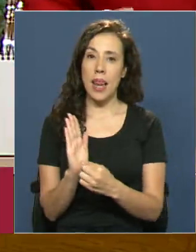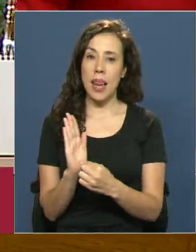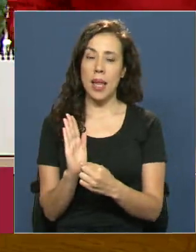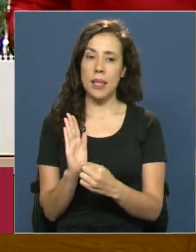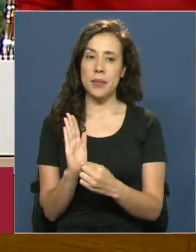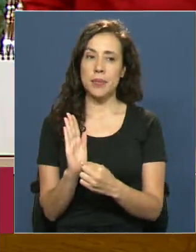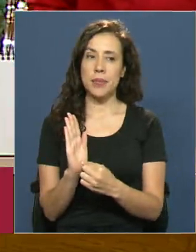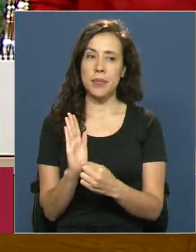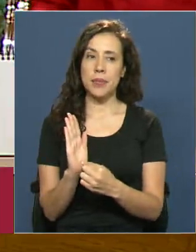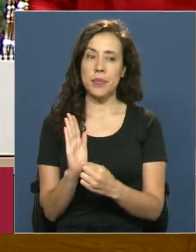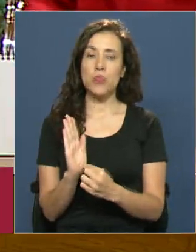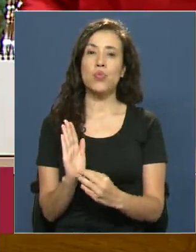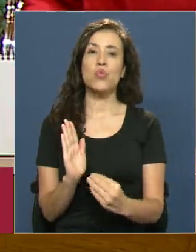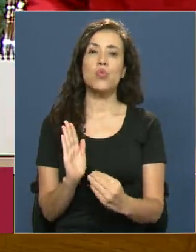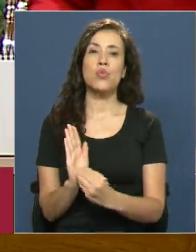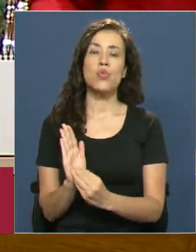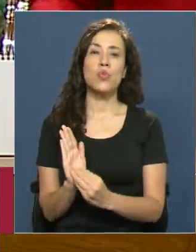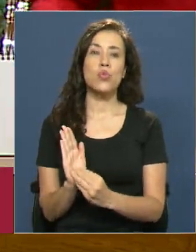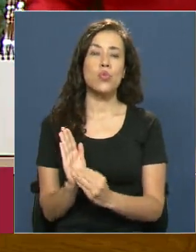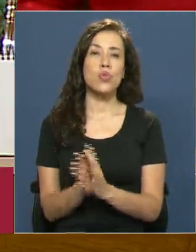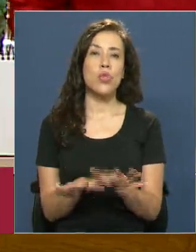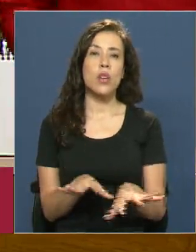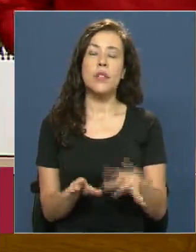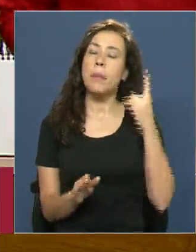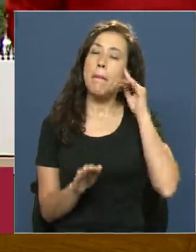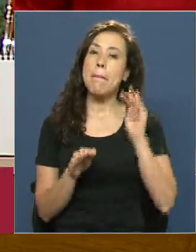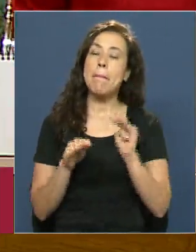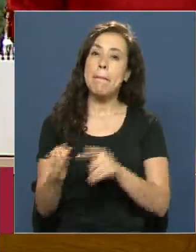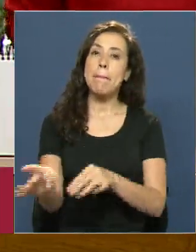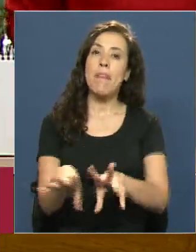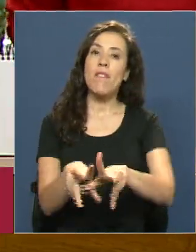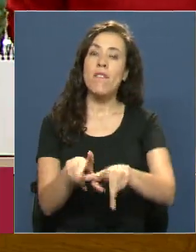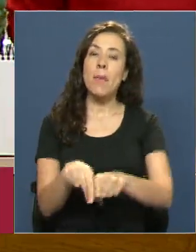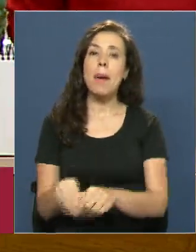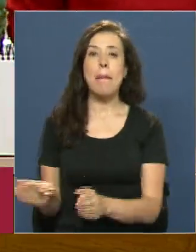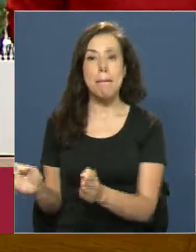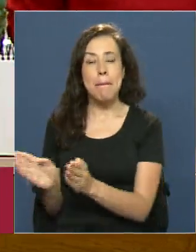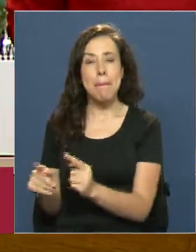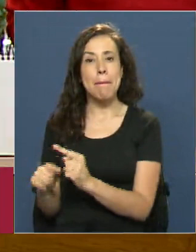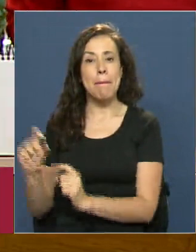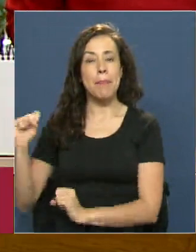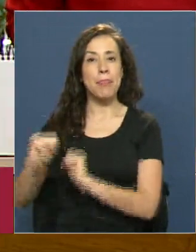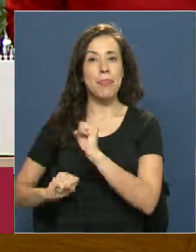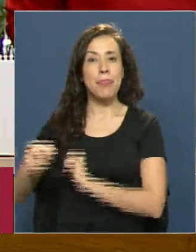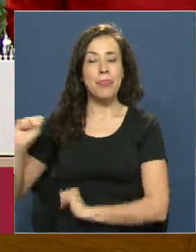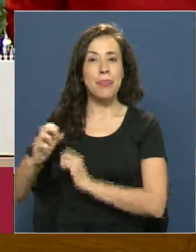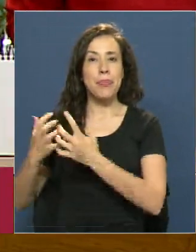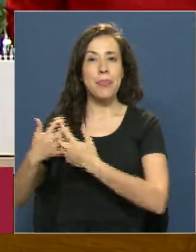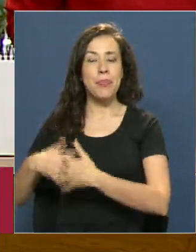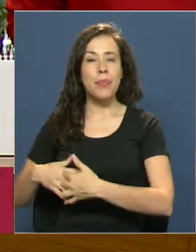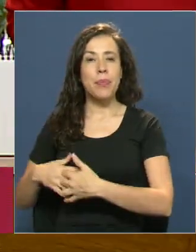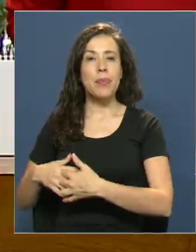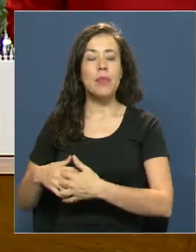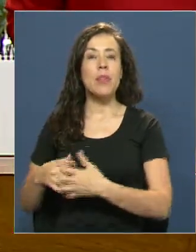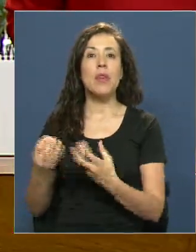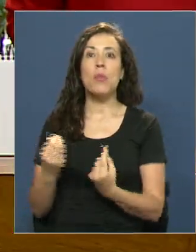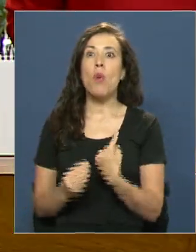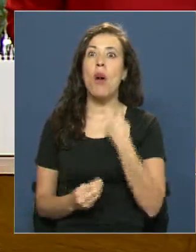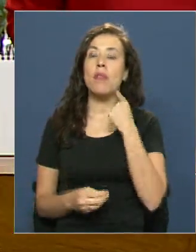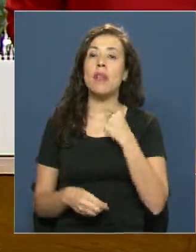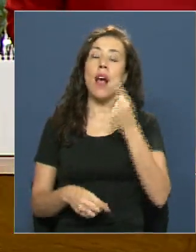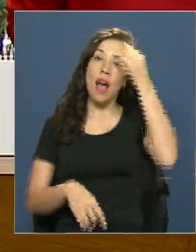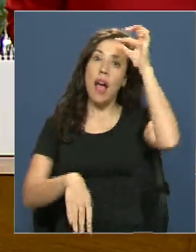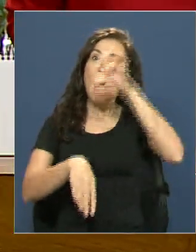que establece medidas para apoyar a las familias y a las micro, pequeñas y medianas empresas por el impacto de la